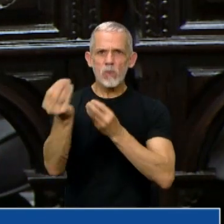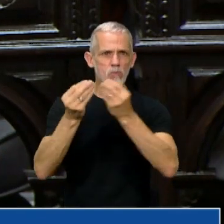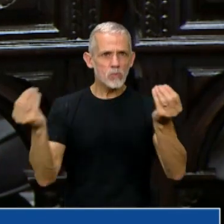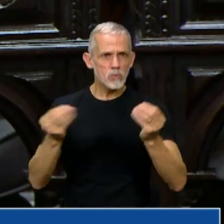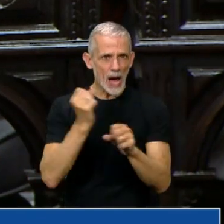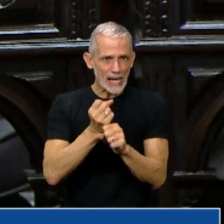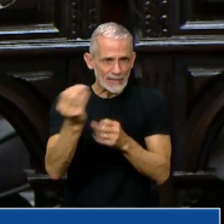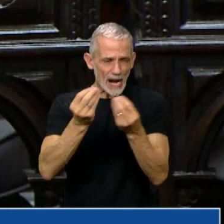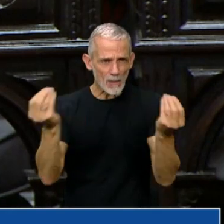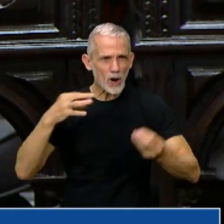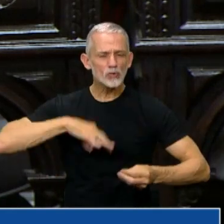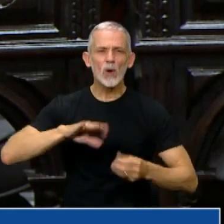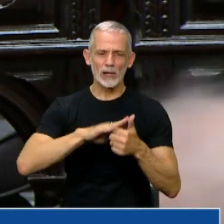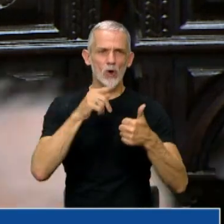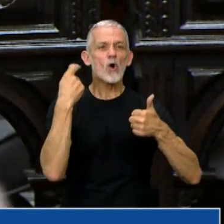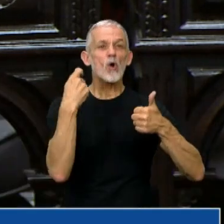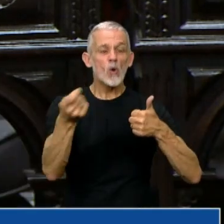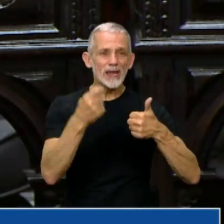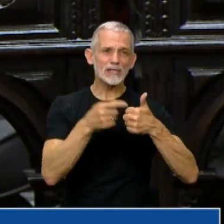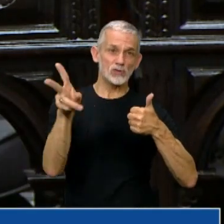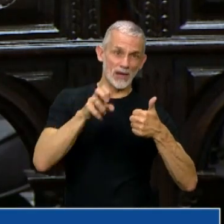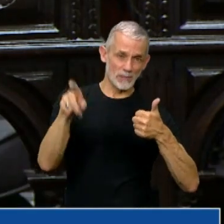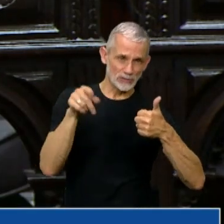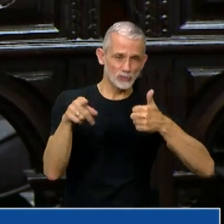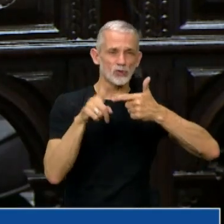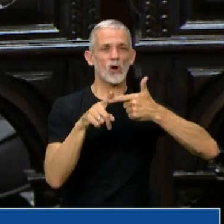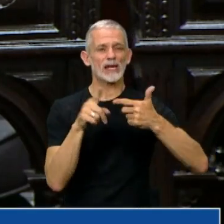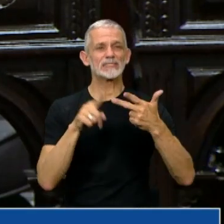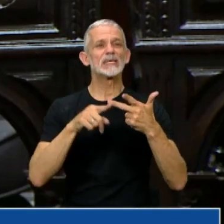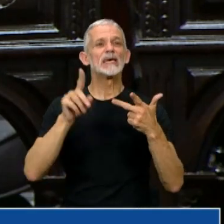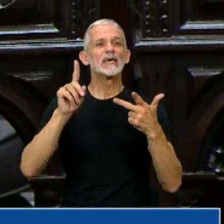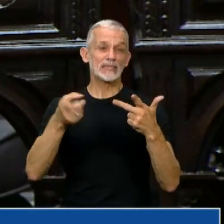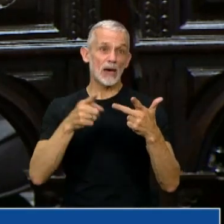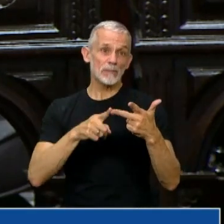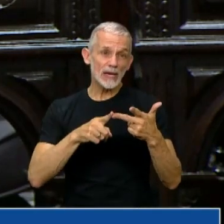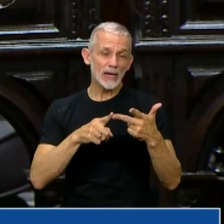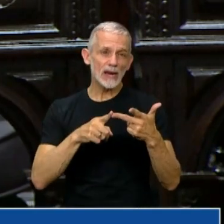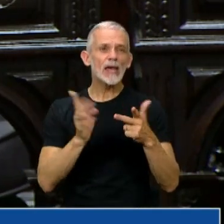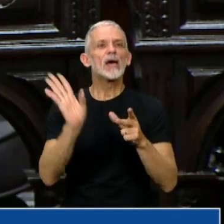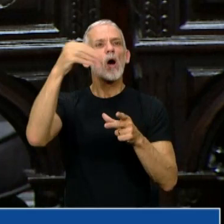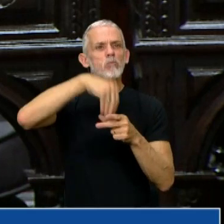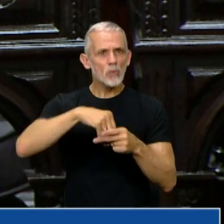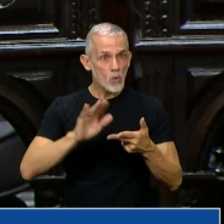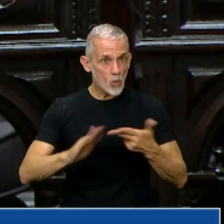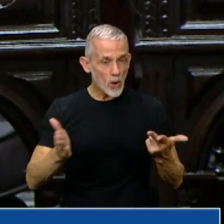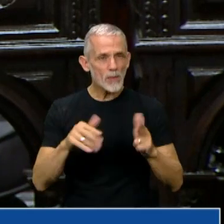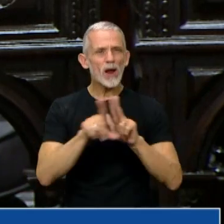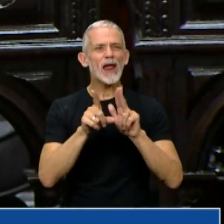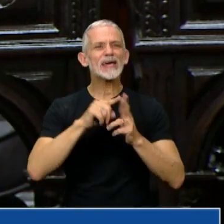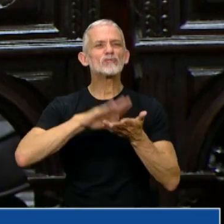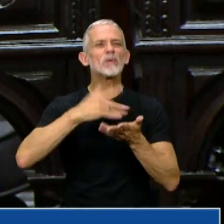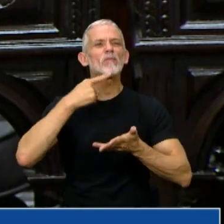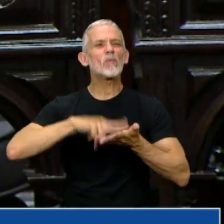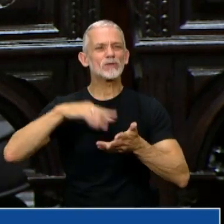dependencia, sobre las jubilaciones y las pensiones, y por el otro lado, incorpora en la ley del impuesto